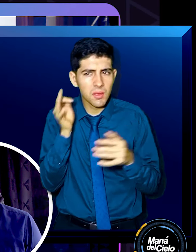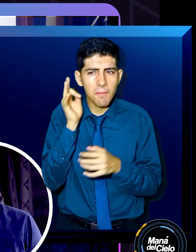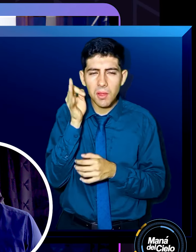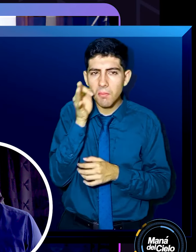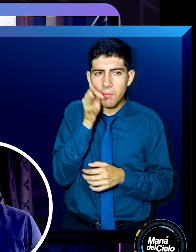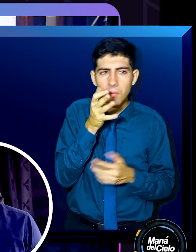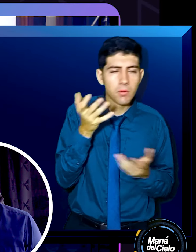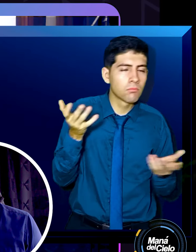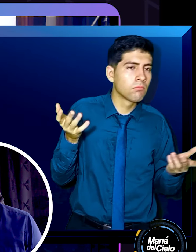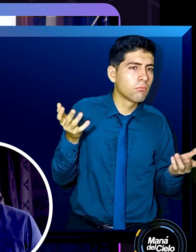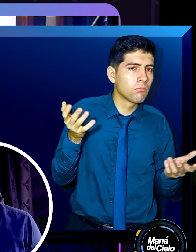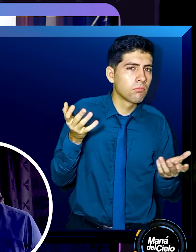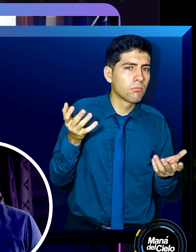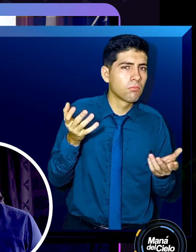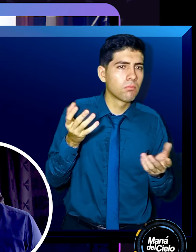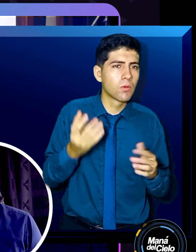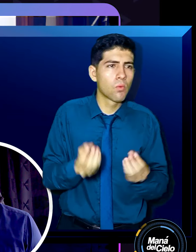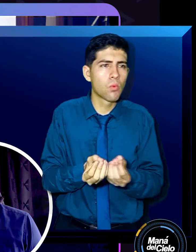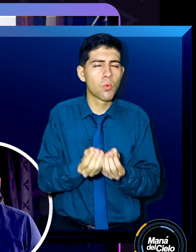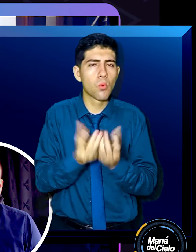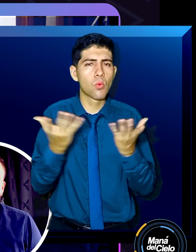qué? ¿De qué?